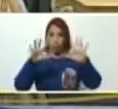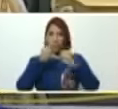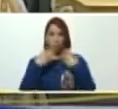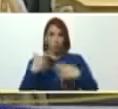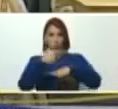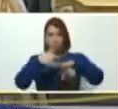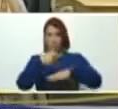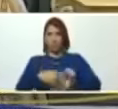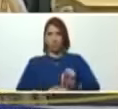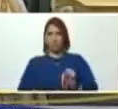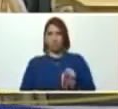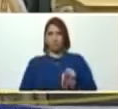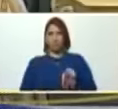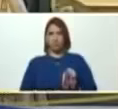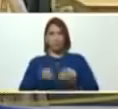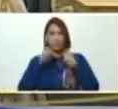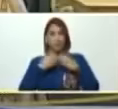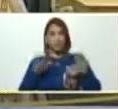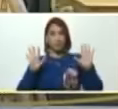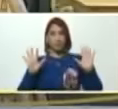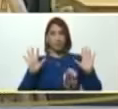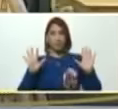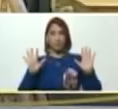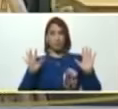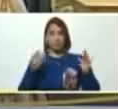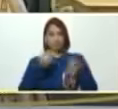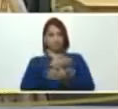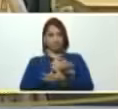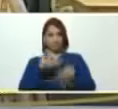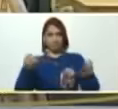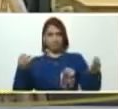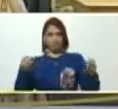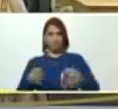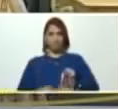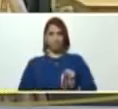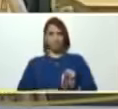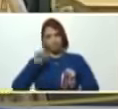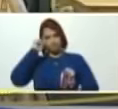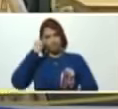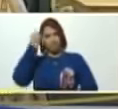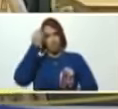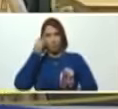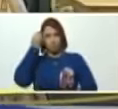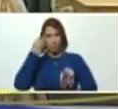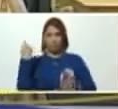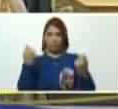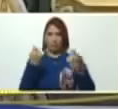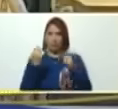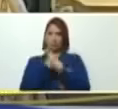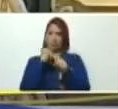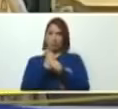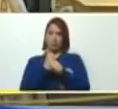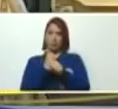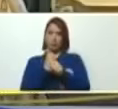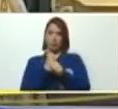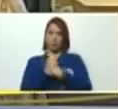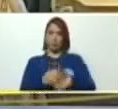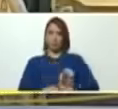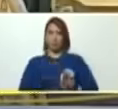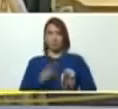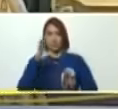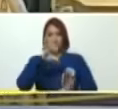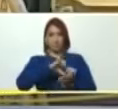buen gobierno. Bueno, excelente estas reflexiones, esta jornada con la Gran Caracas.